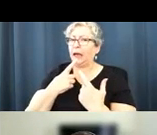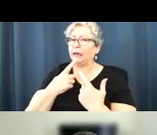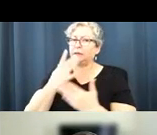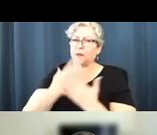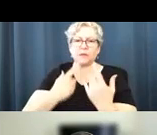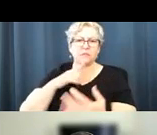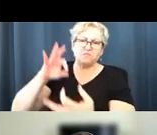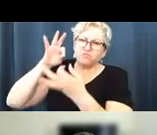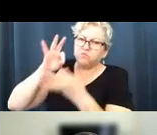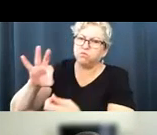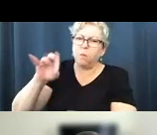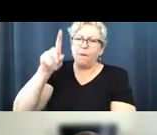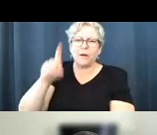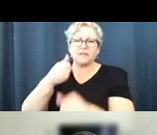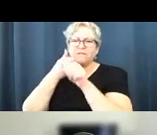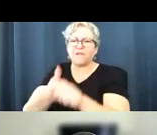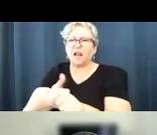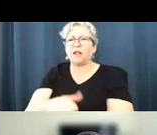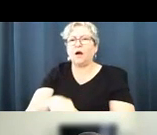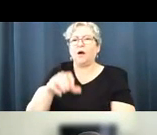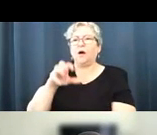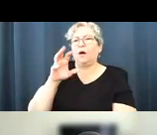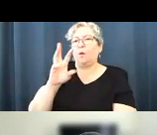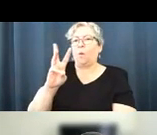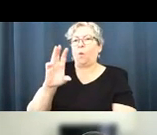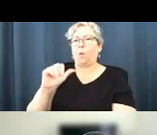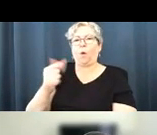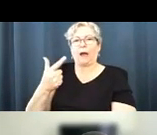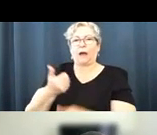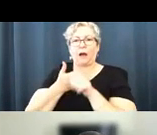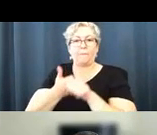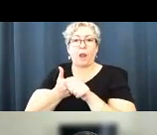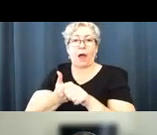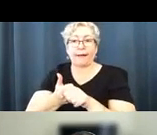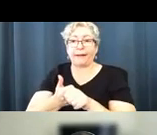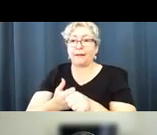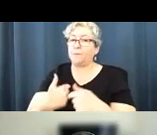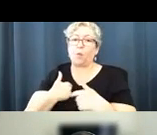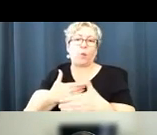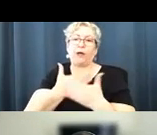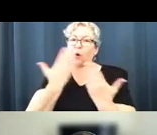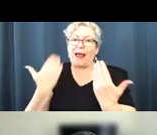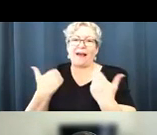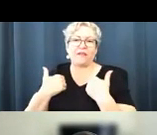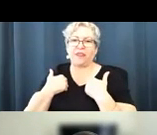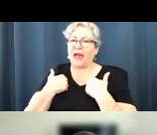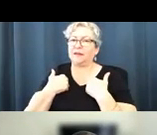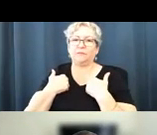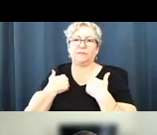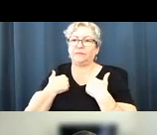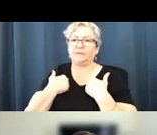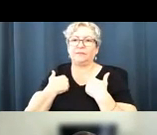si tiene que todo tiene que ser 100% WCAG en cumplimiento, pues nosotros no tenemos